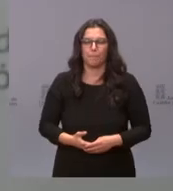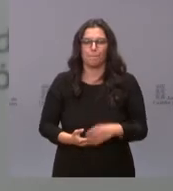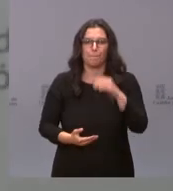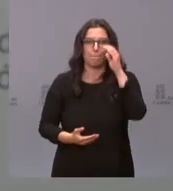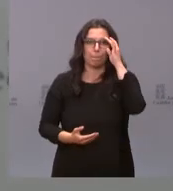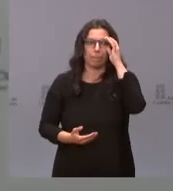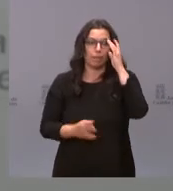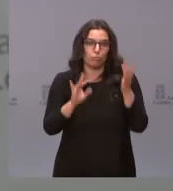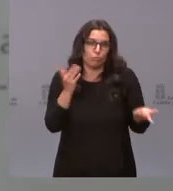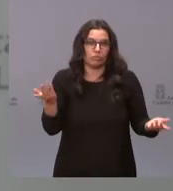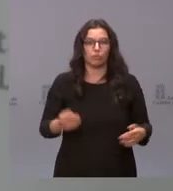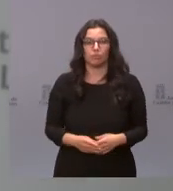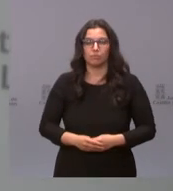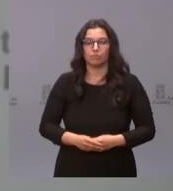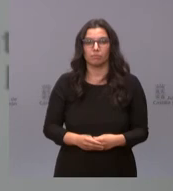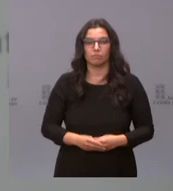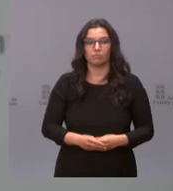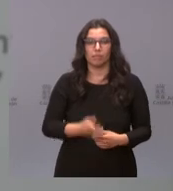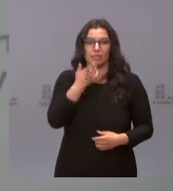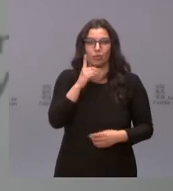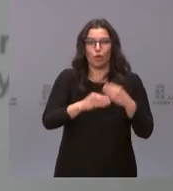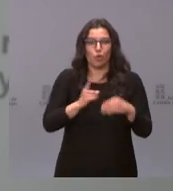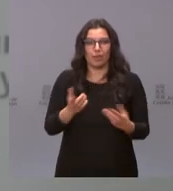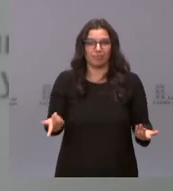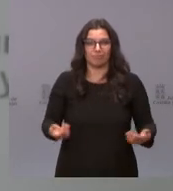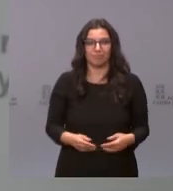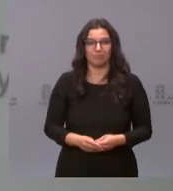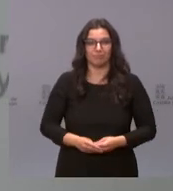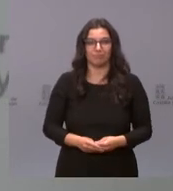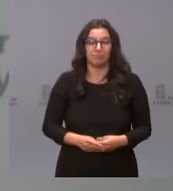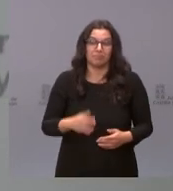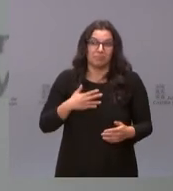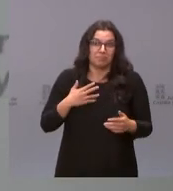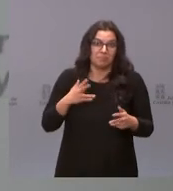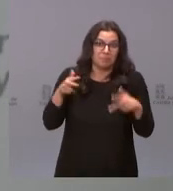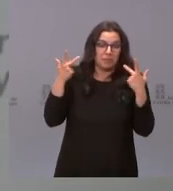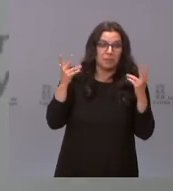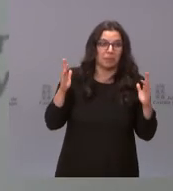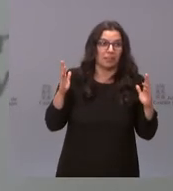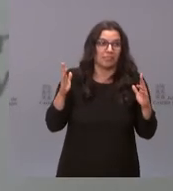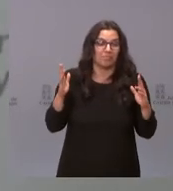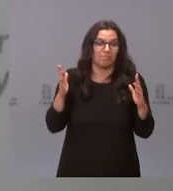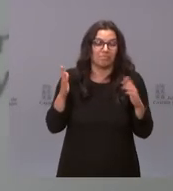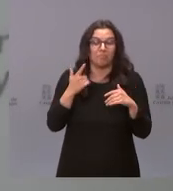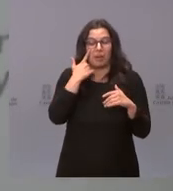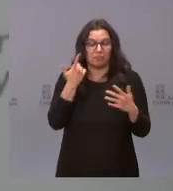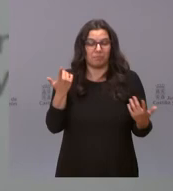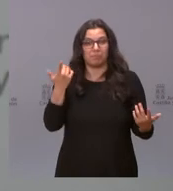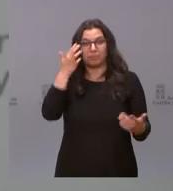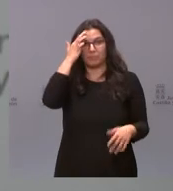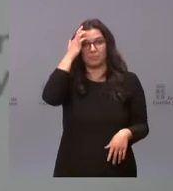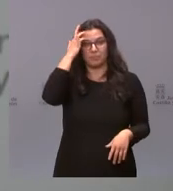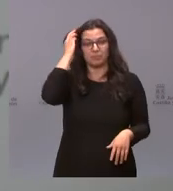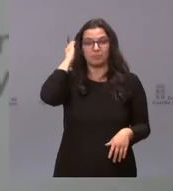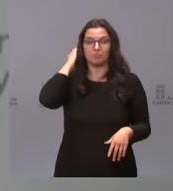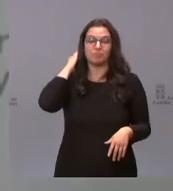pues sí claro si no lo haremos permítanme que mire es qué